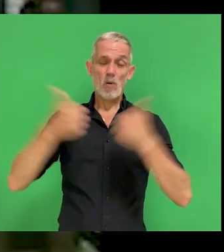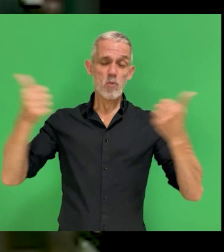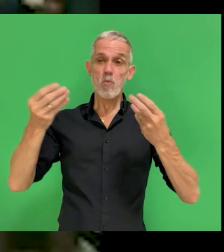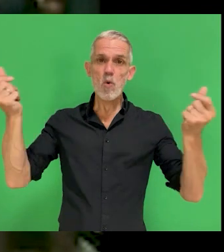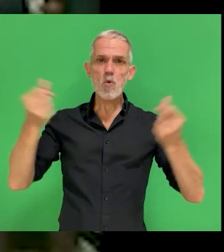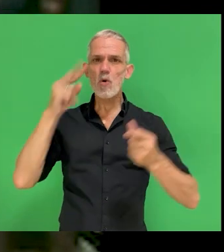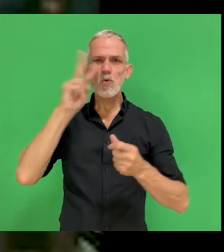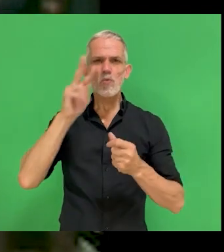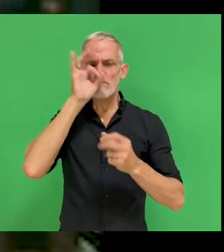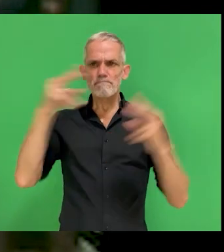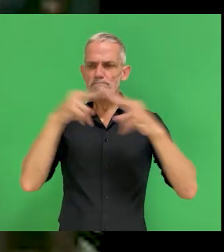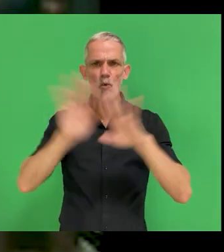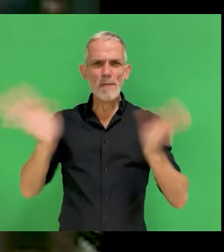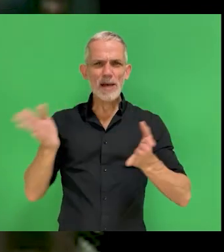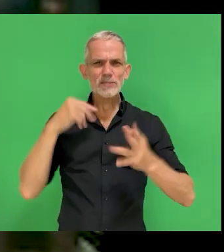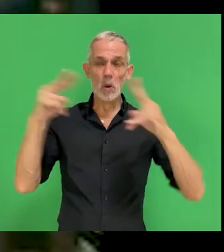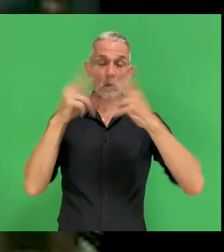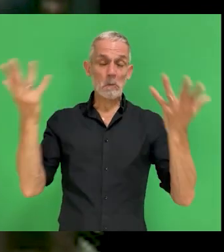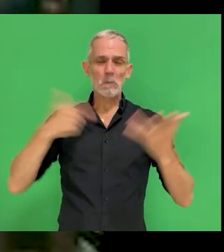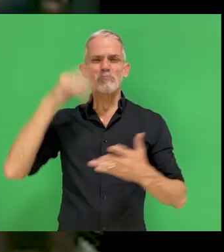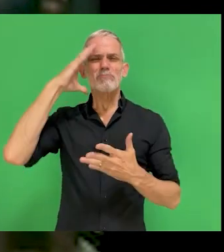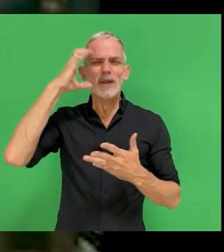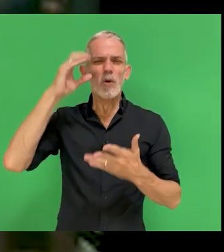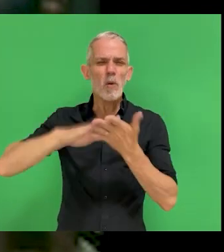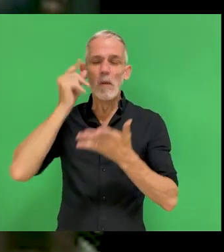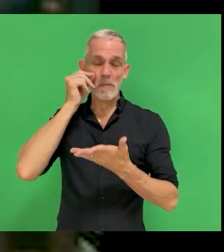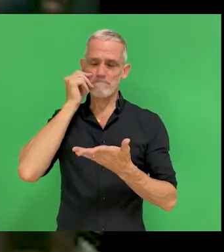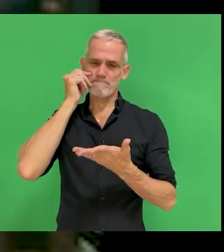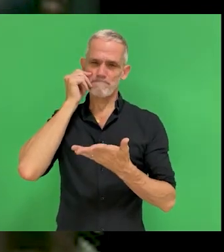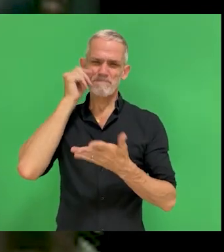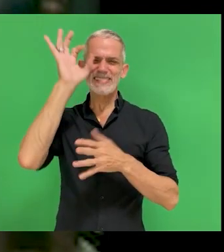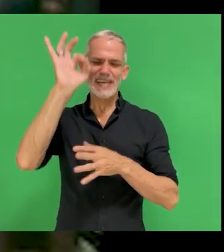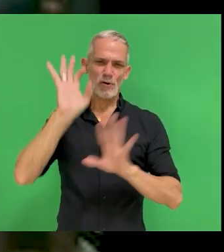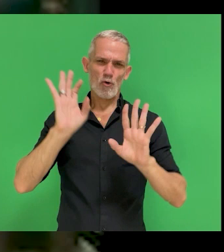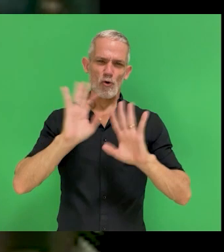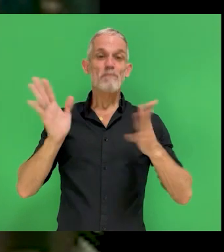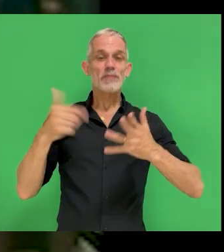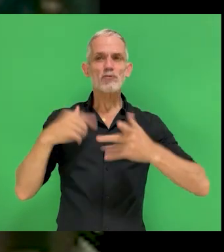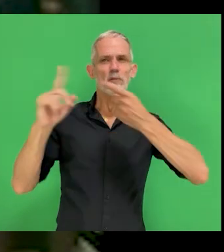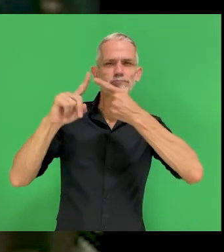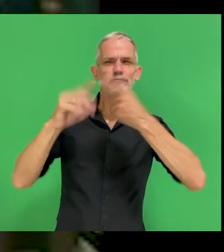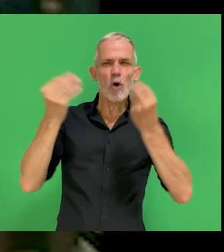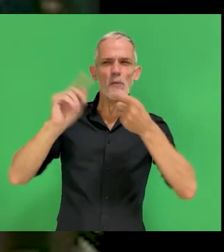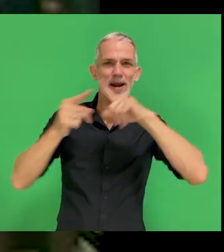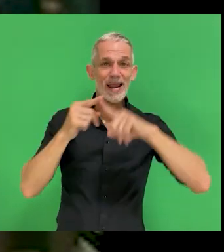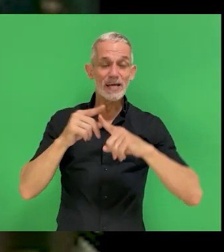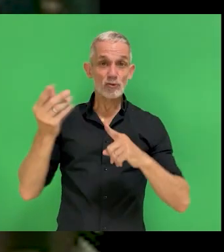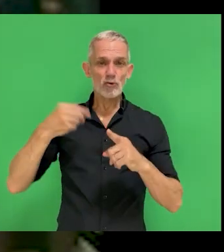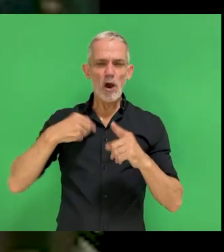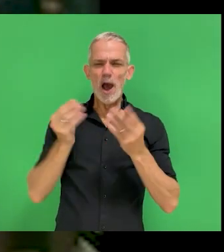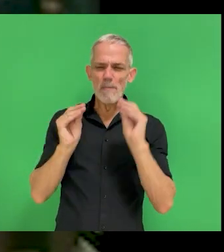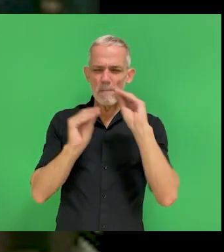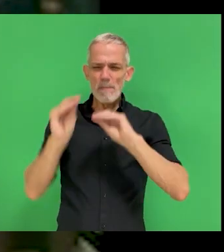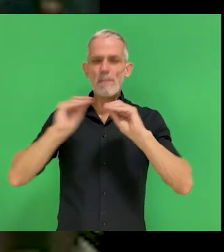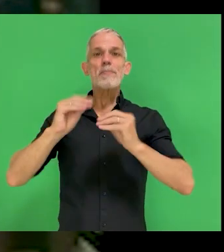nunca más, con lo cual no tengo ningún recuerdo. Yo, la relación un poco que construí con